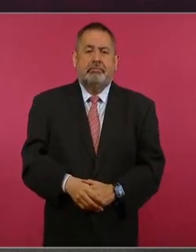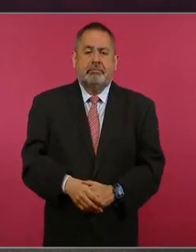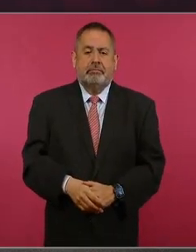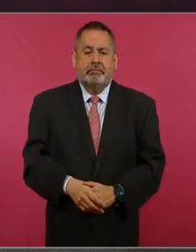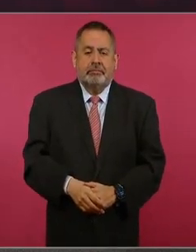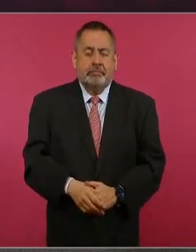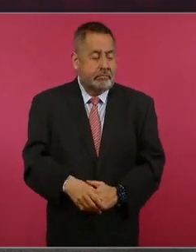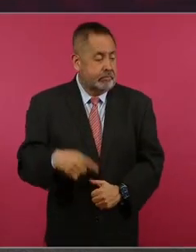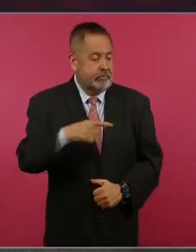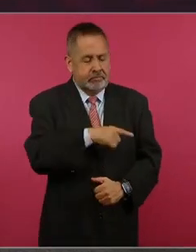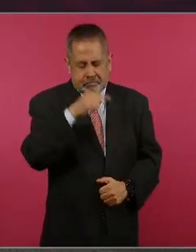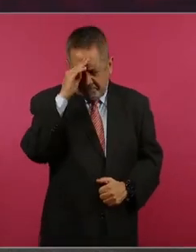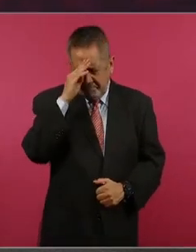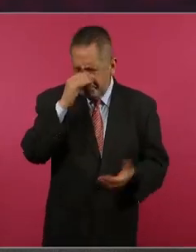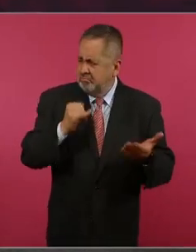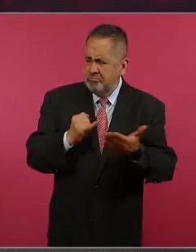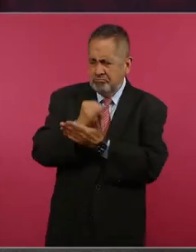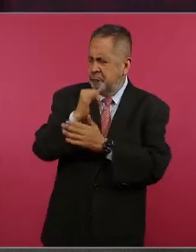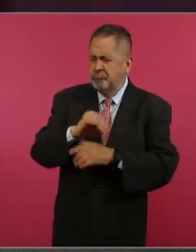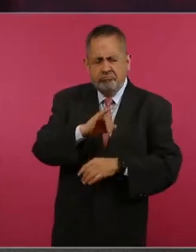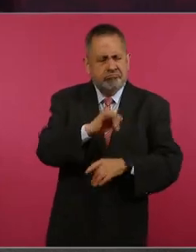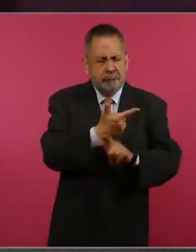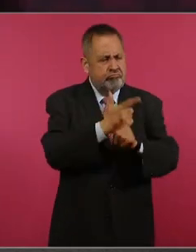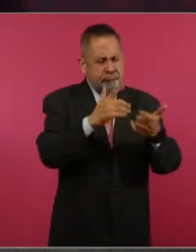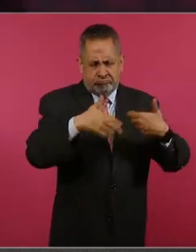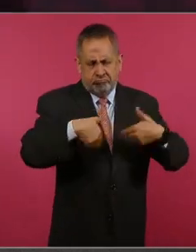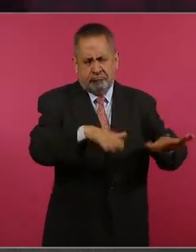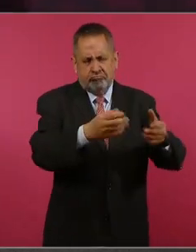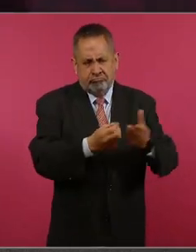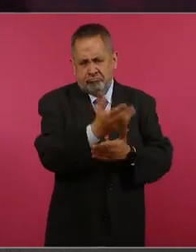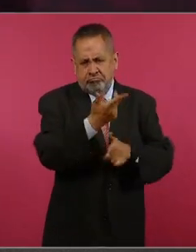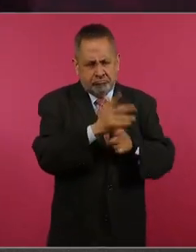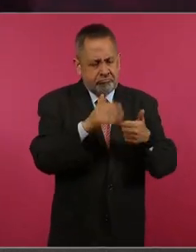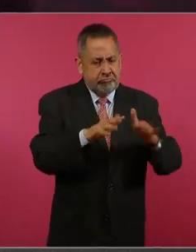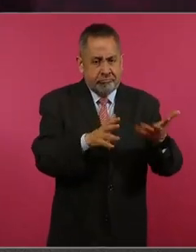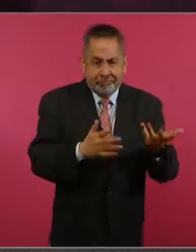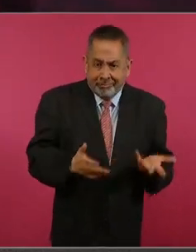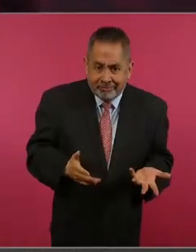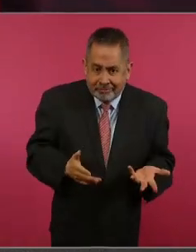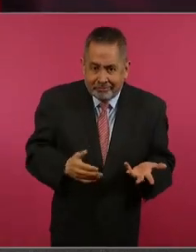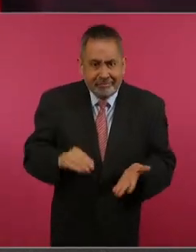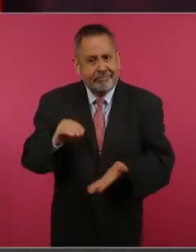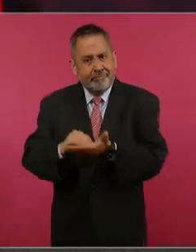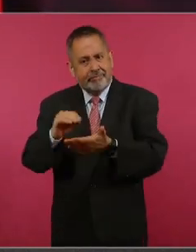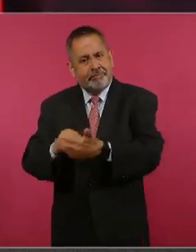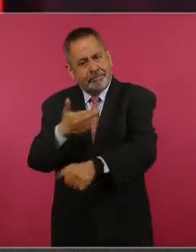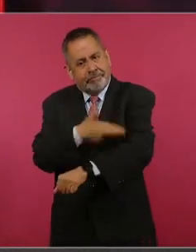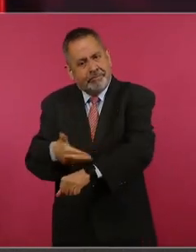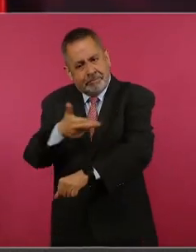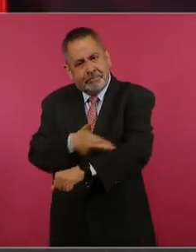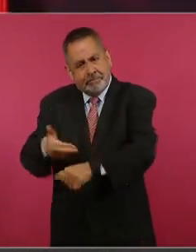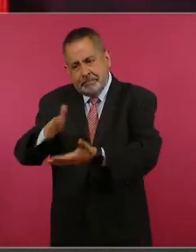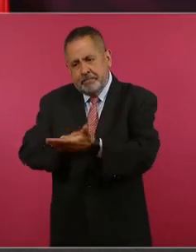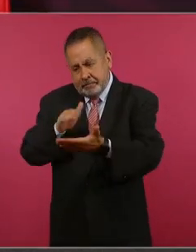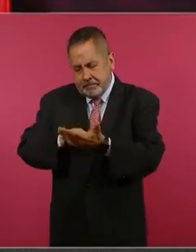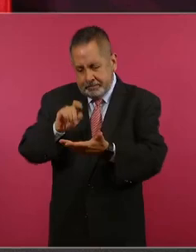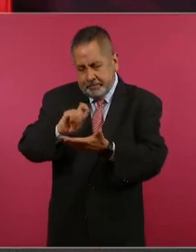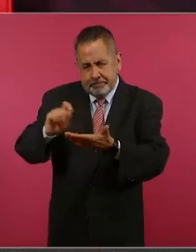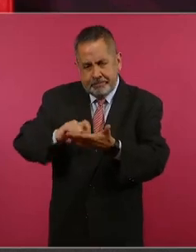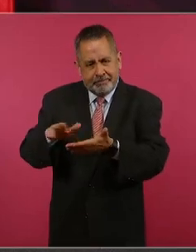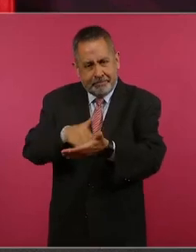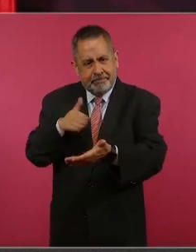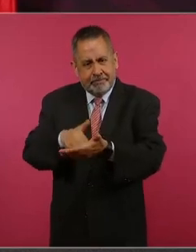El que decide dejarlo en libertad, aunque todavía hay trámites que se están